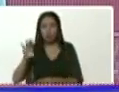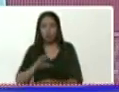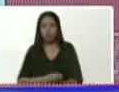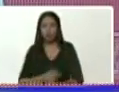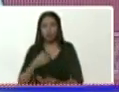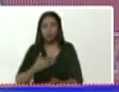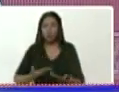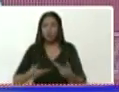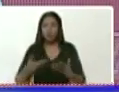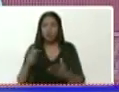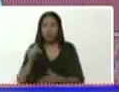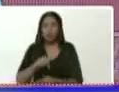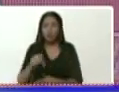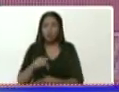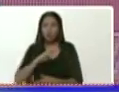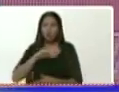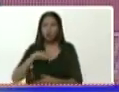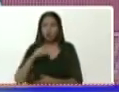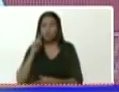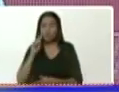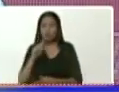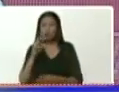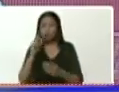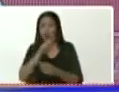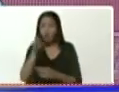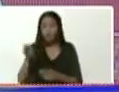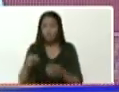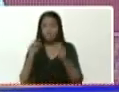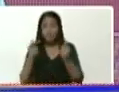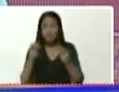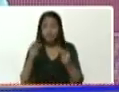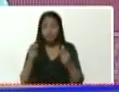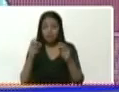voy a darle, fíjense ustedes, estén pendientes,